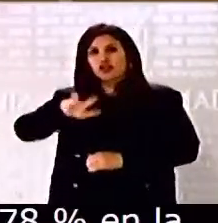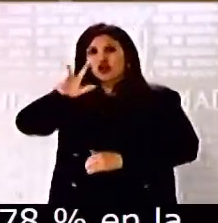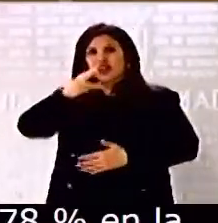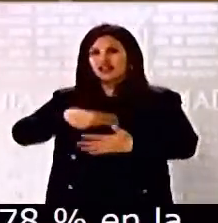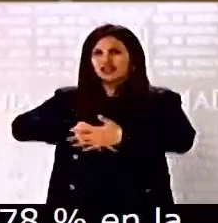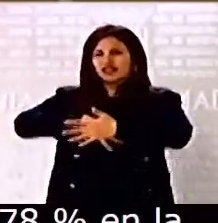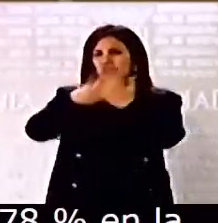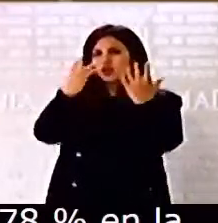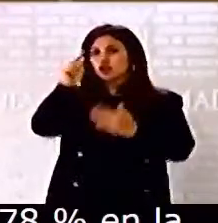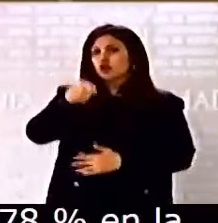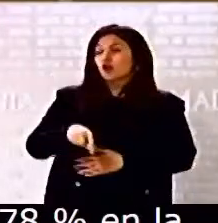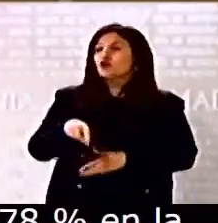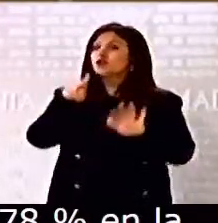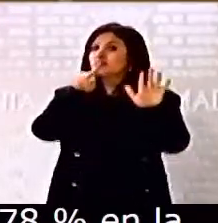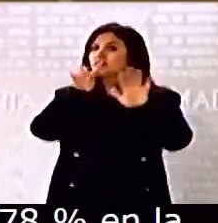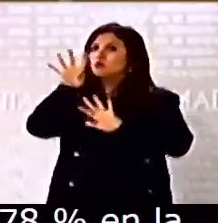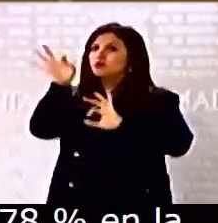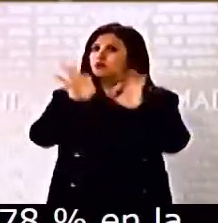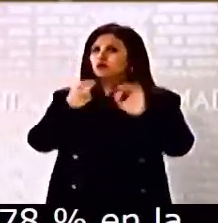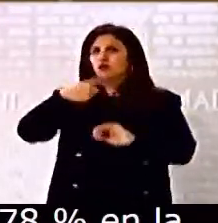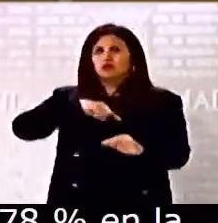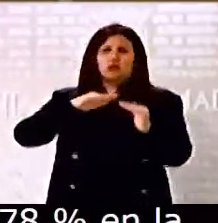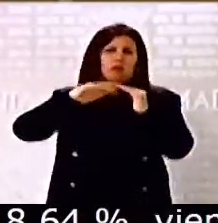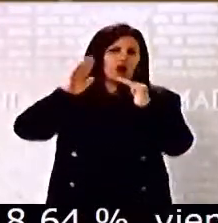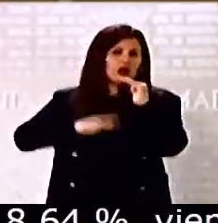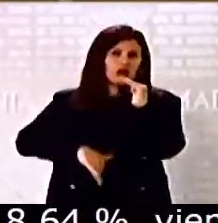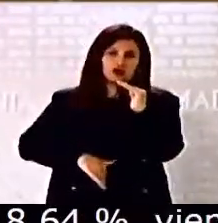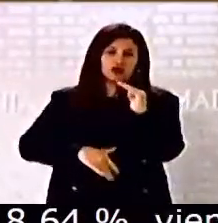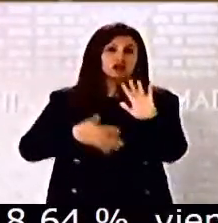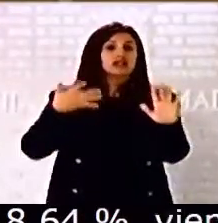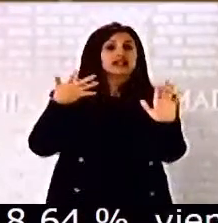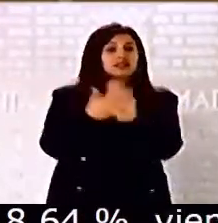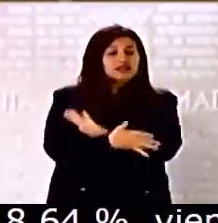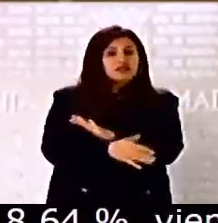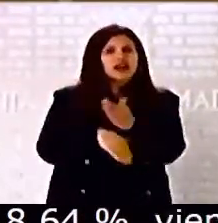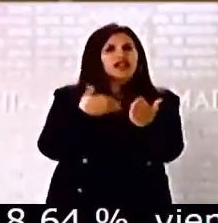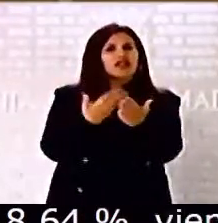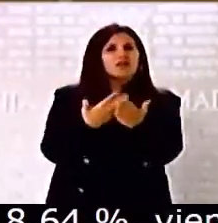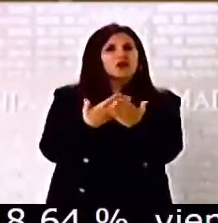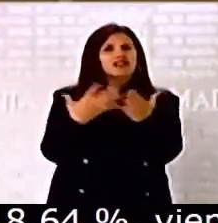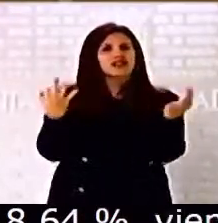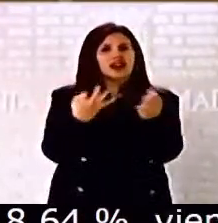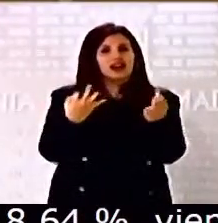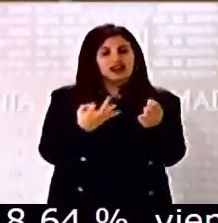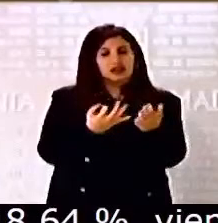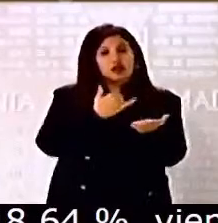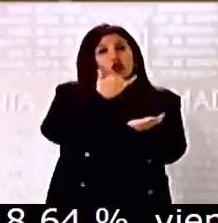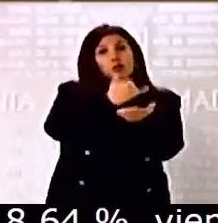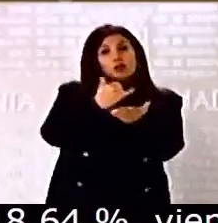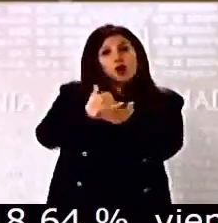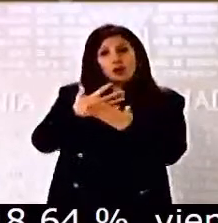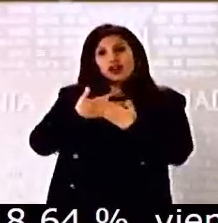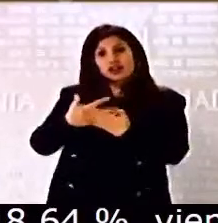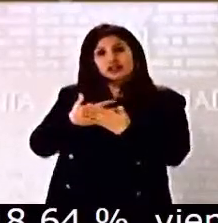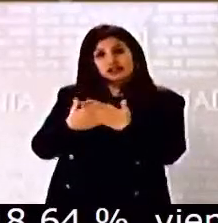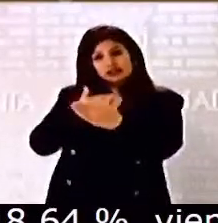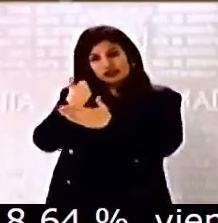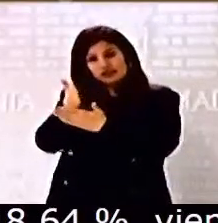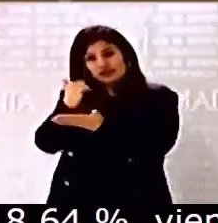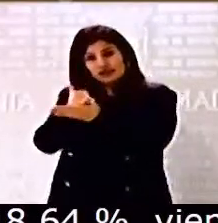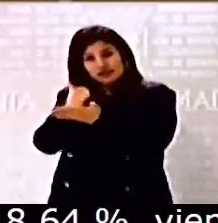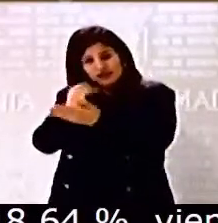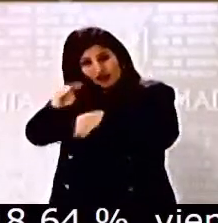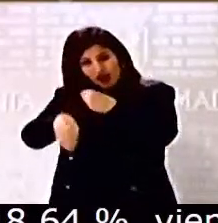18,64%, vienen a demostrar que los cribados nos están permitiendo adelantarnos al virus, que era